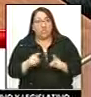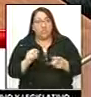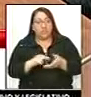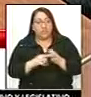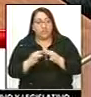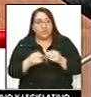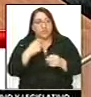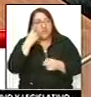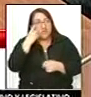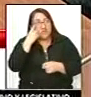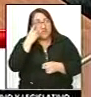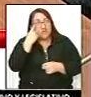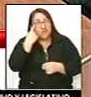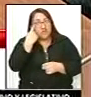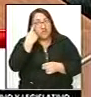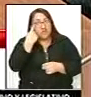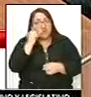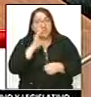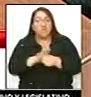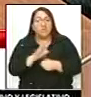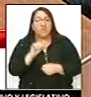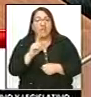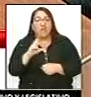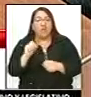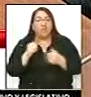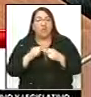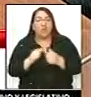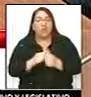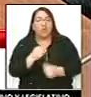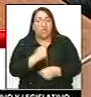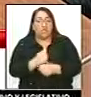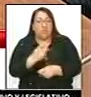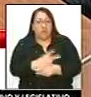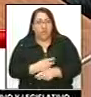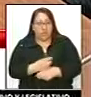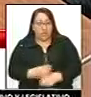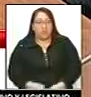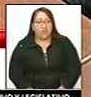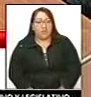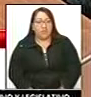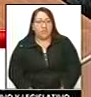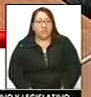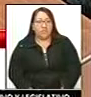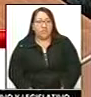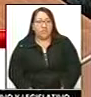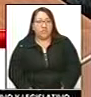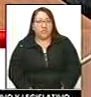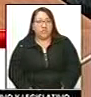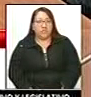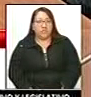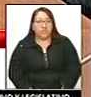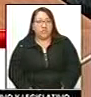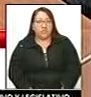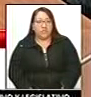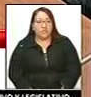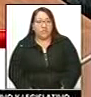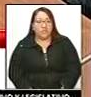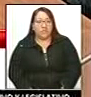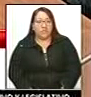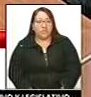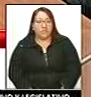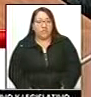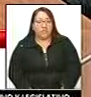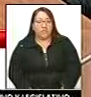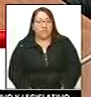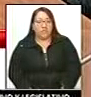les mencionaba, el compromiso del INDECOPI de continuar con estas labores de prevención y de fiscalización y de la mano, en efecto, con lo que está